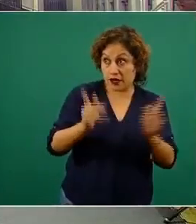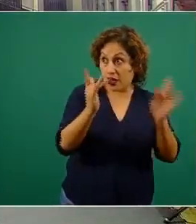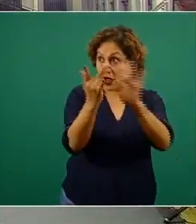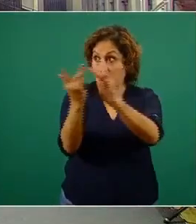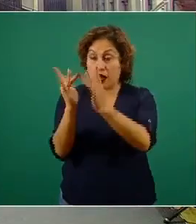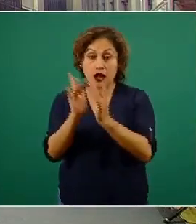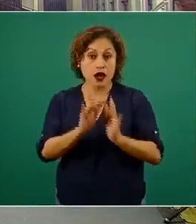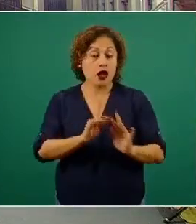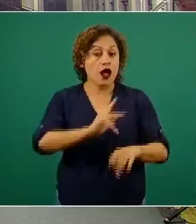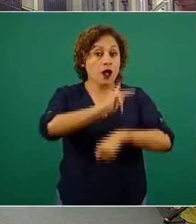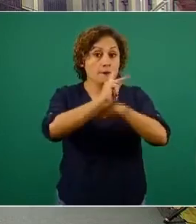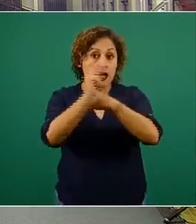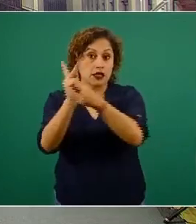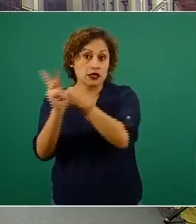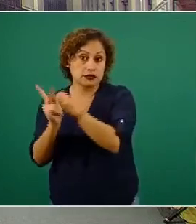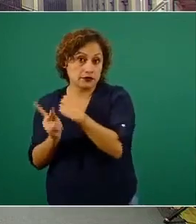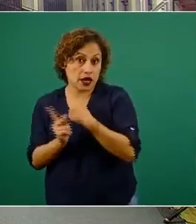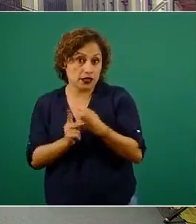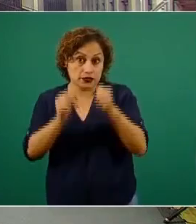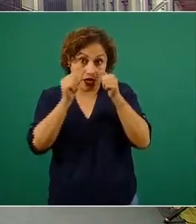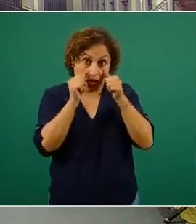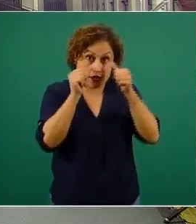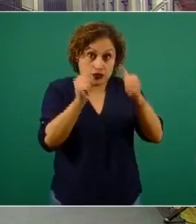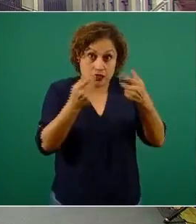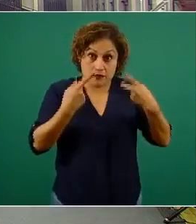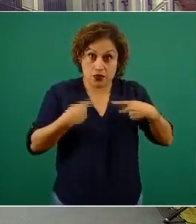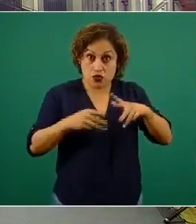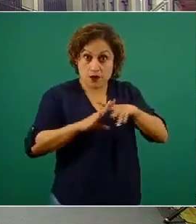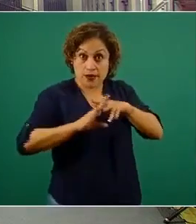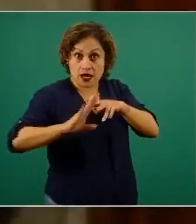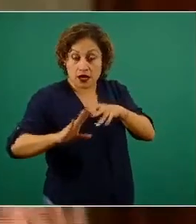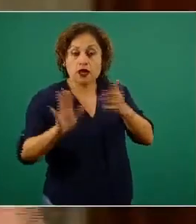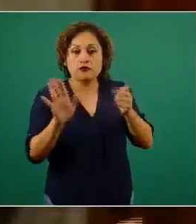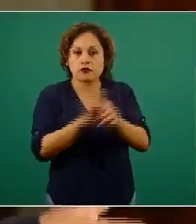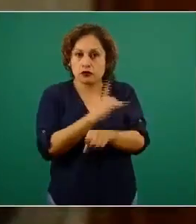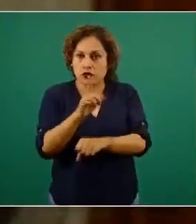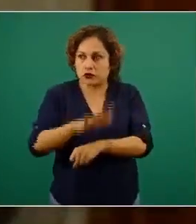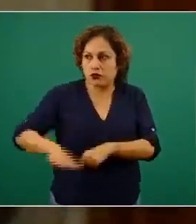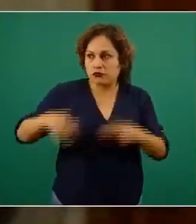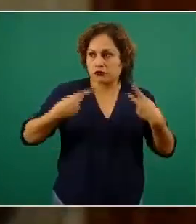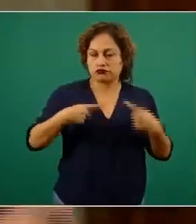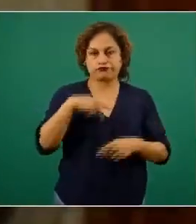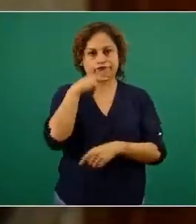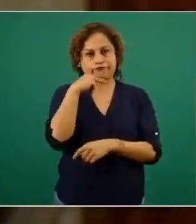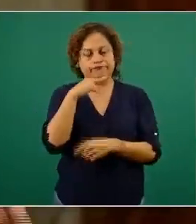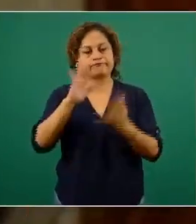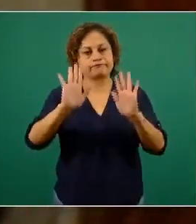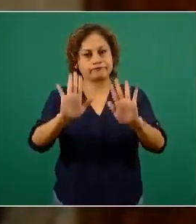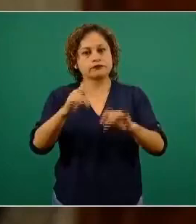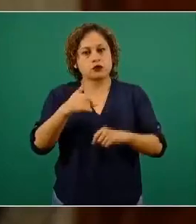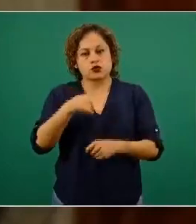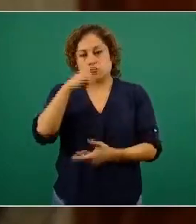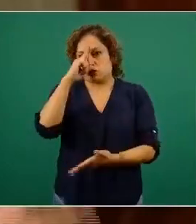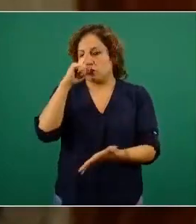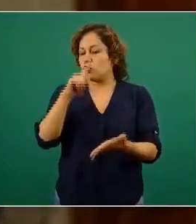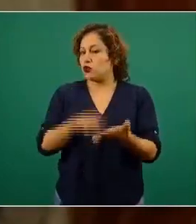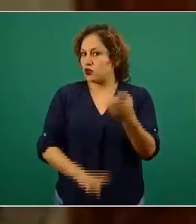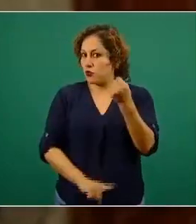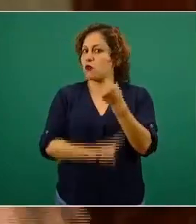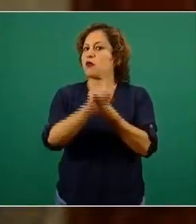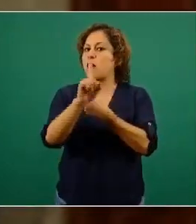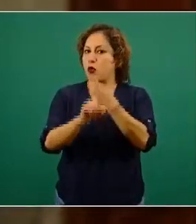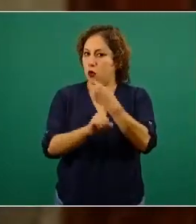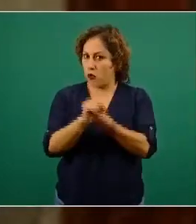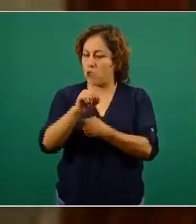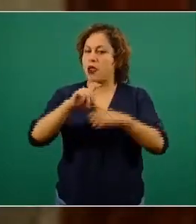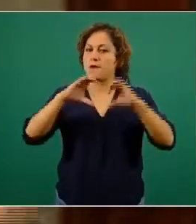poder atender? Porque hay mucha preocupación por parte de ellos y principalmente la verdad es que, por ejemplo, ahí quedarían, yo creo que un problema delicadísimo por parte de nuestro gobierno